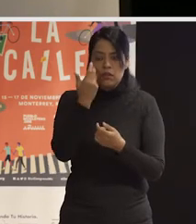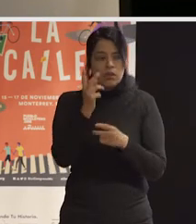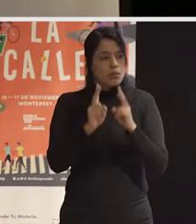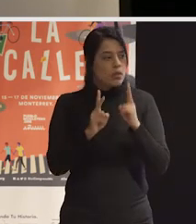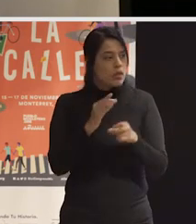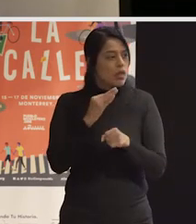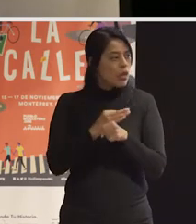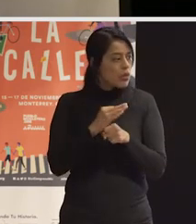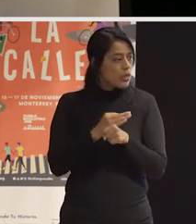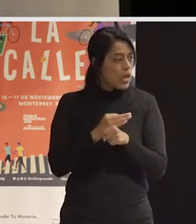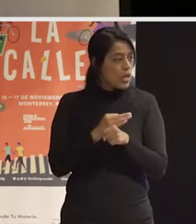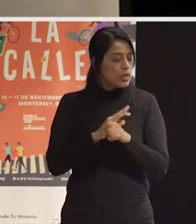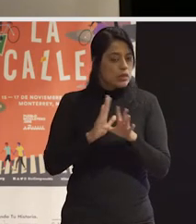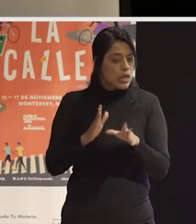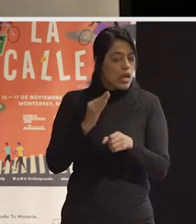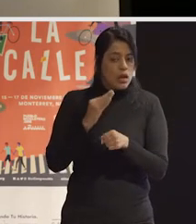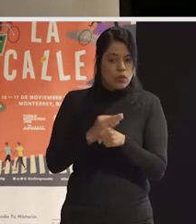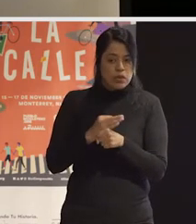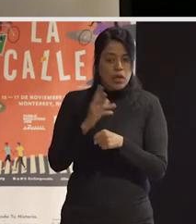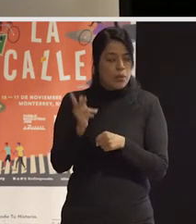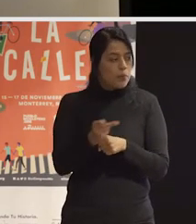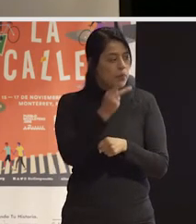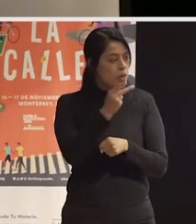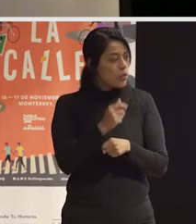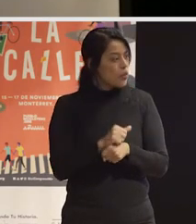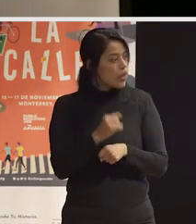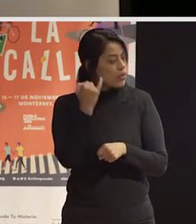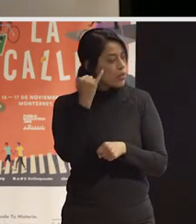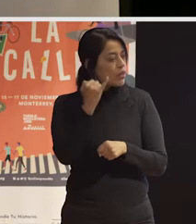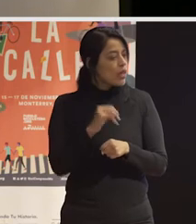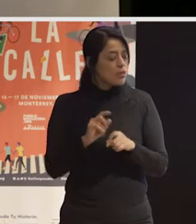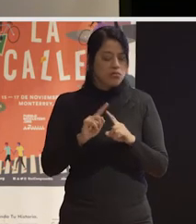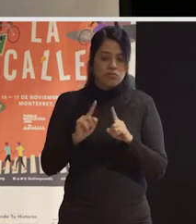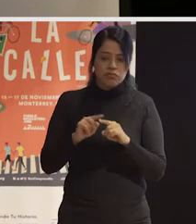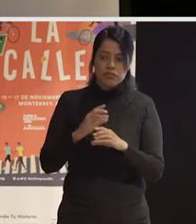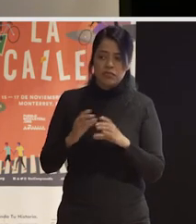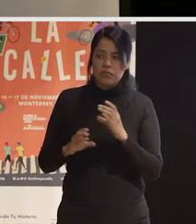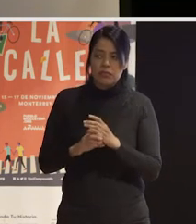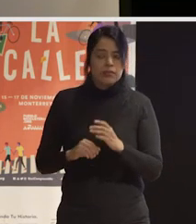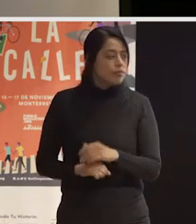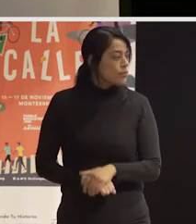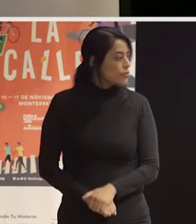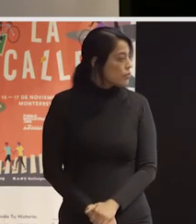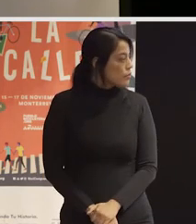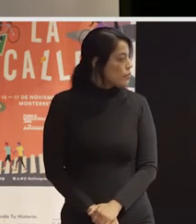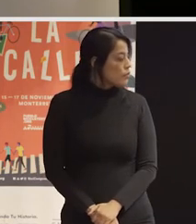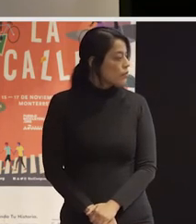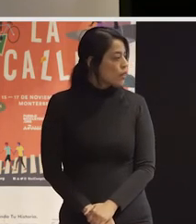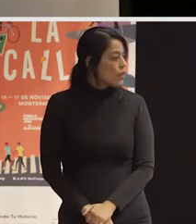ahorita desde ahorita alguna pregunta sugerencia cualquier cosa haber mano aquí y aquí